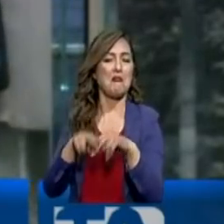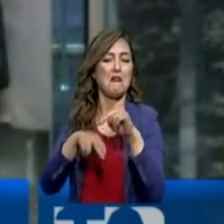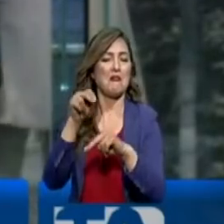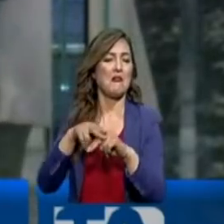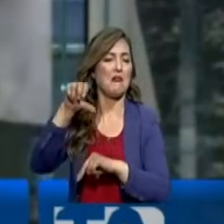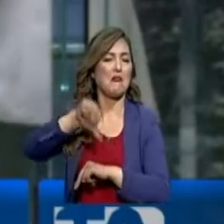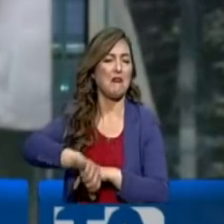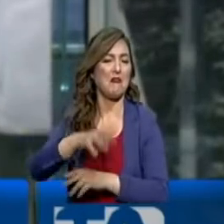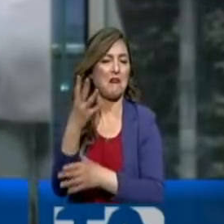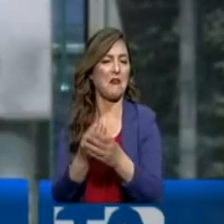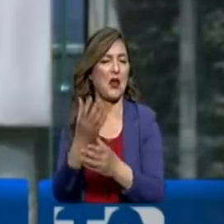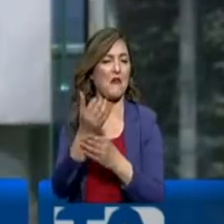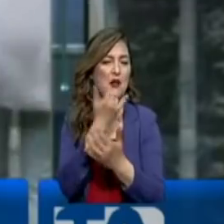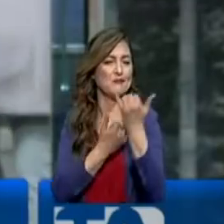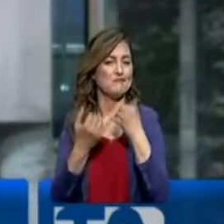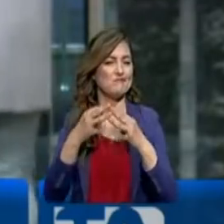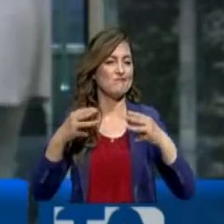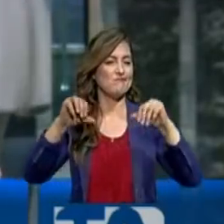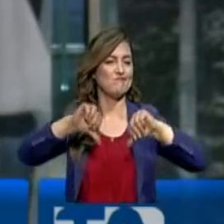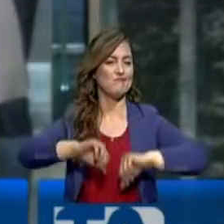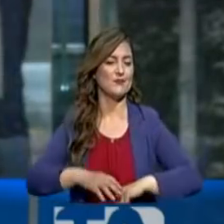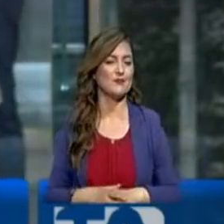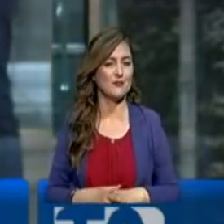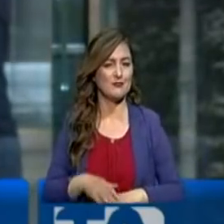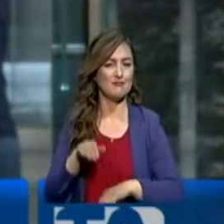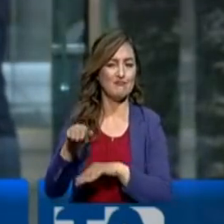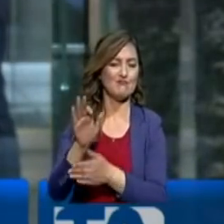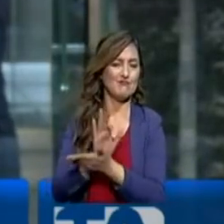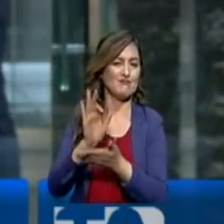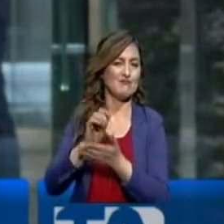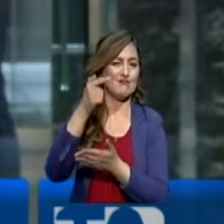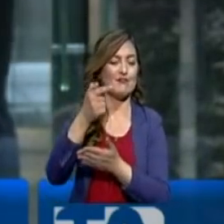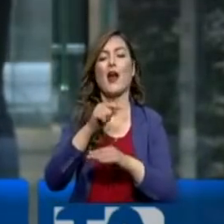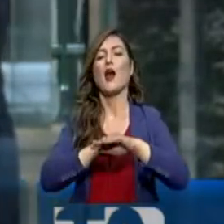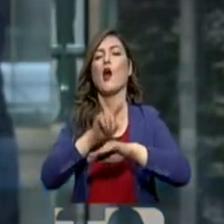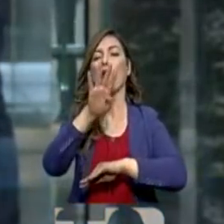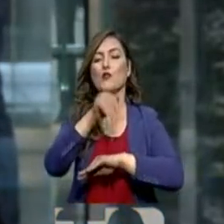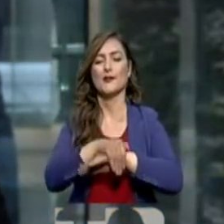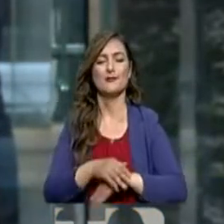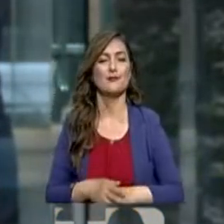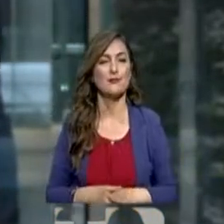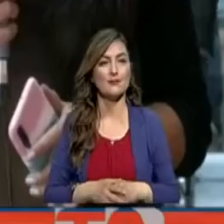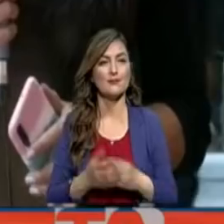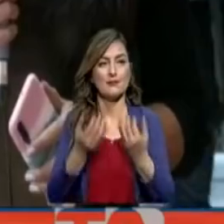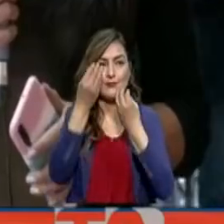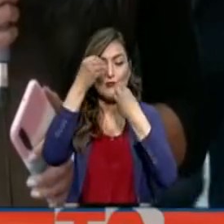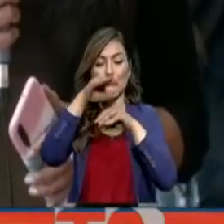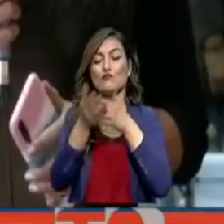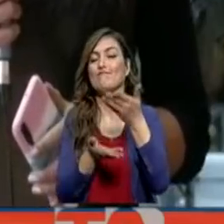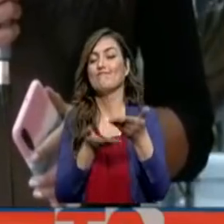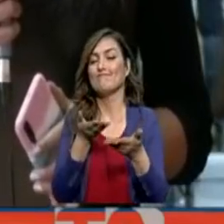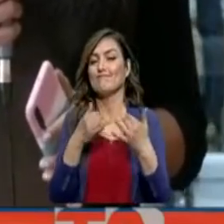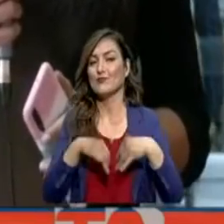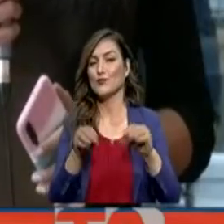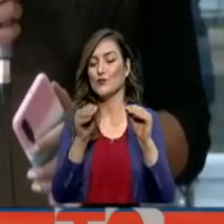la construcción con este tipo de materiales. Las comparecencias se extenderán hasta las 4 de la tarde. Esto es lo que les podemos compartir al